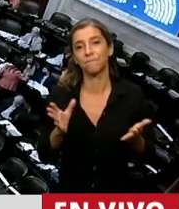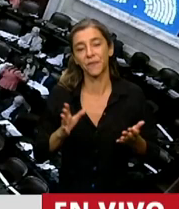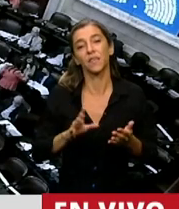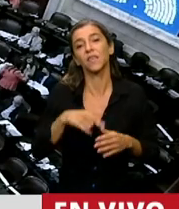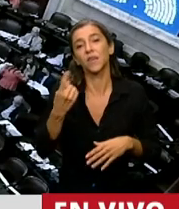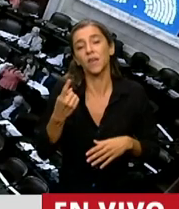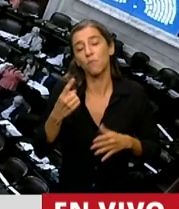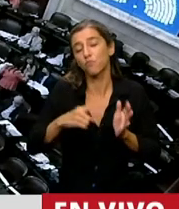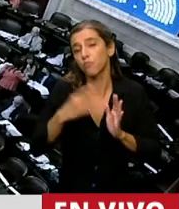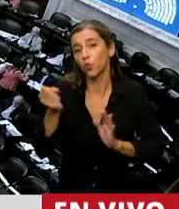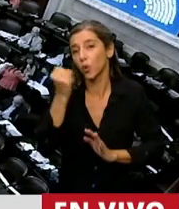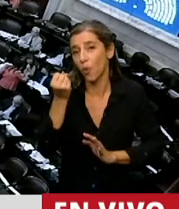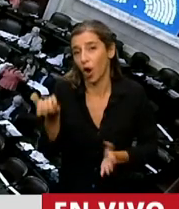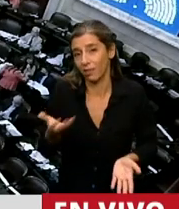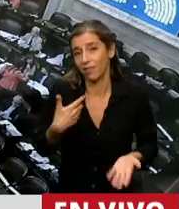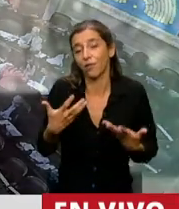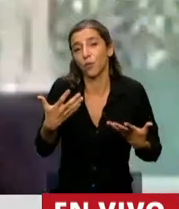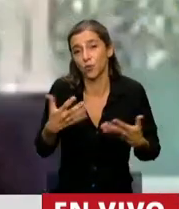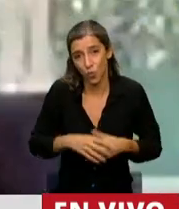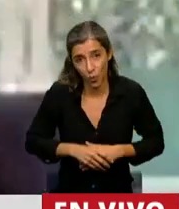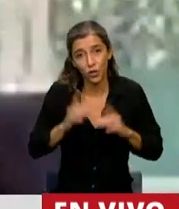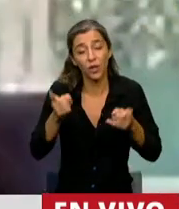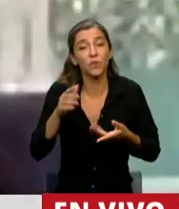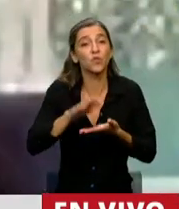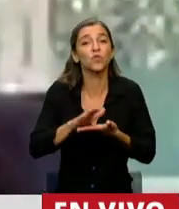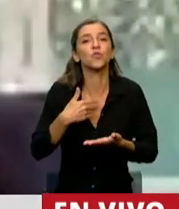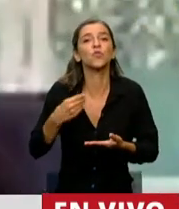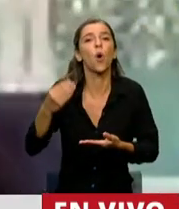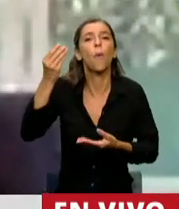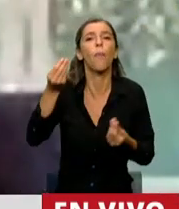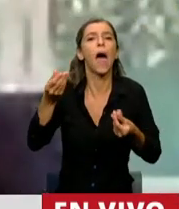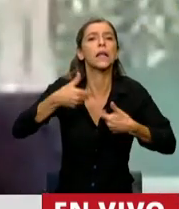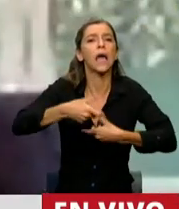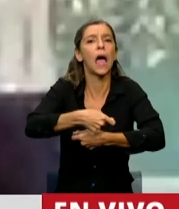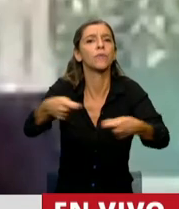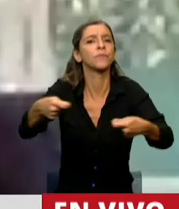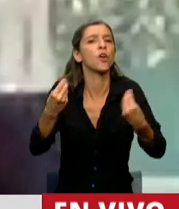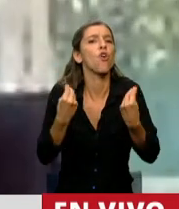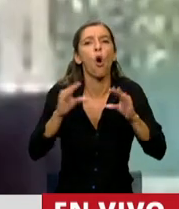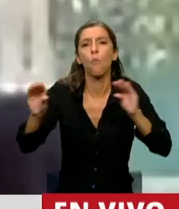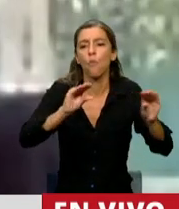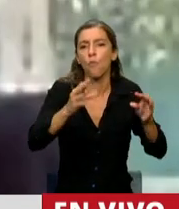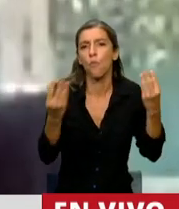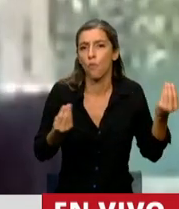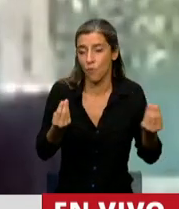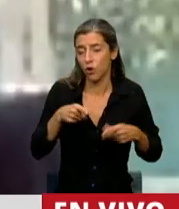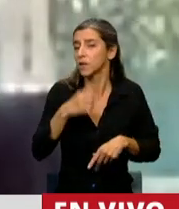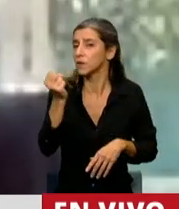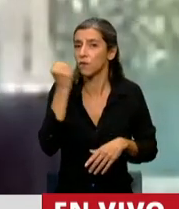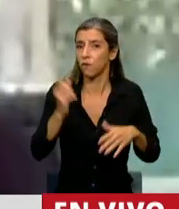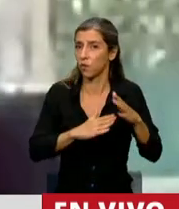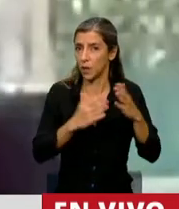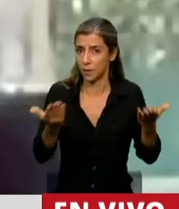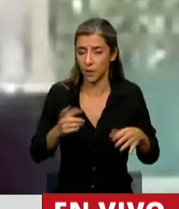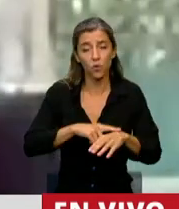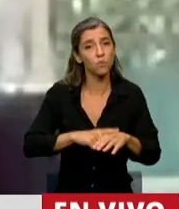y que tiene que ver con el destino de los fondos, es también un aspecto muy importante que incorpora este proyecto. Fíjese, presidente, que de aquel